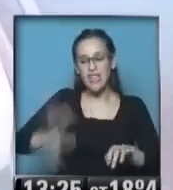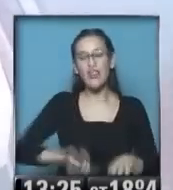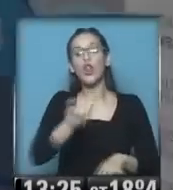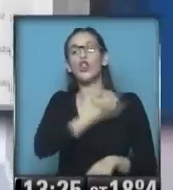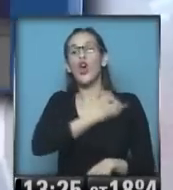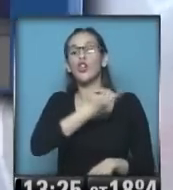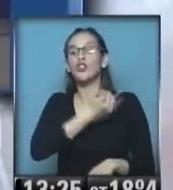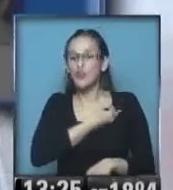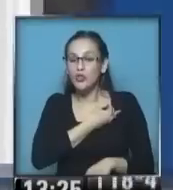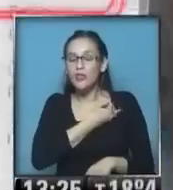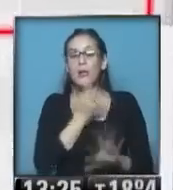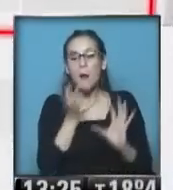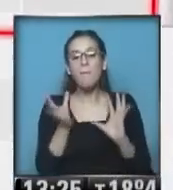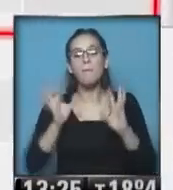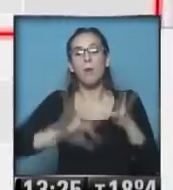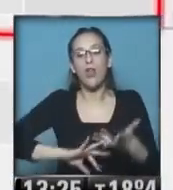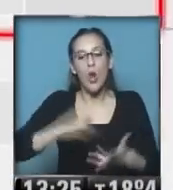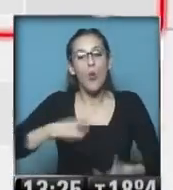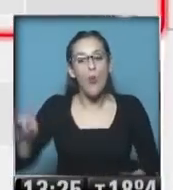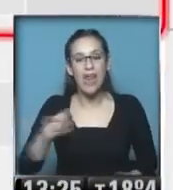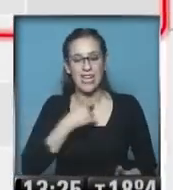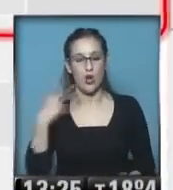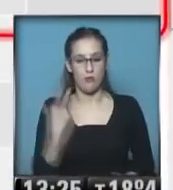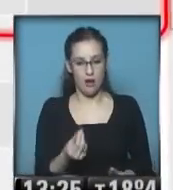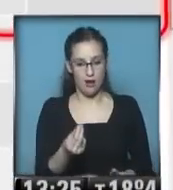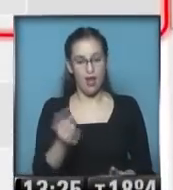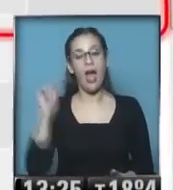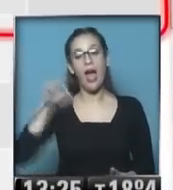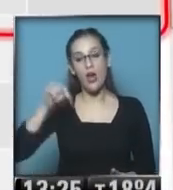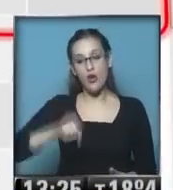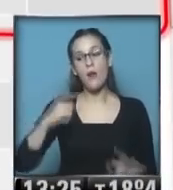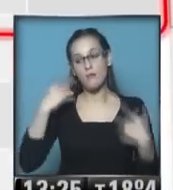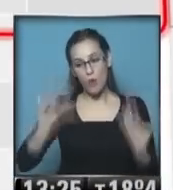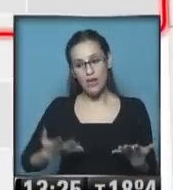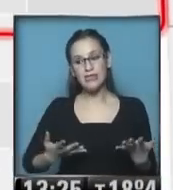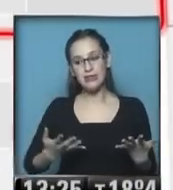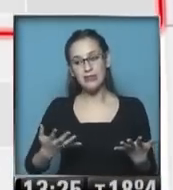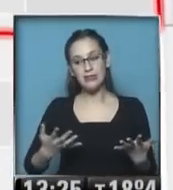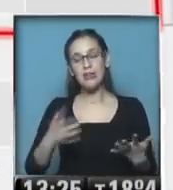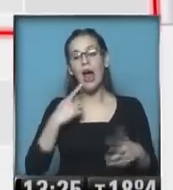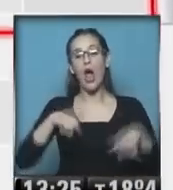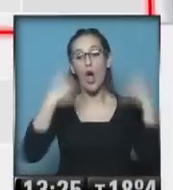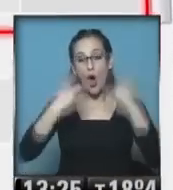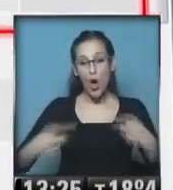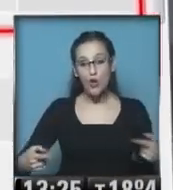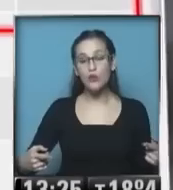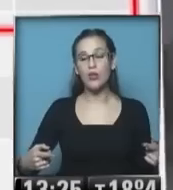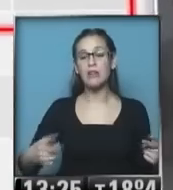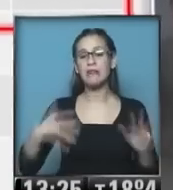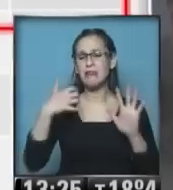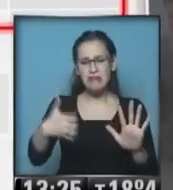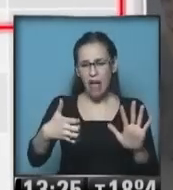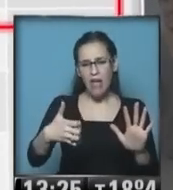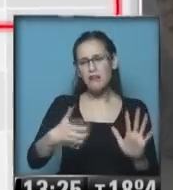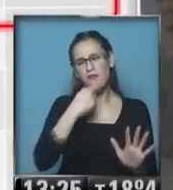uno y qué modelo eh pretende adquirir entonces compartimos en esta placa justamente secretario todas las alternativas de estos seis pasos que son muy sencillos